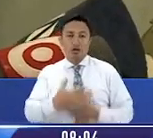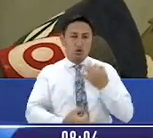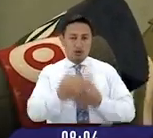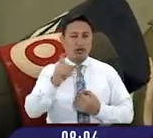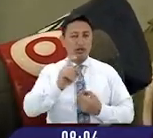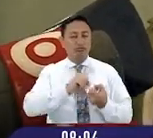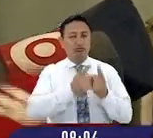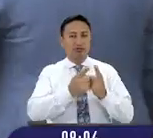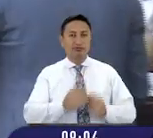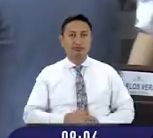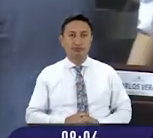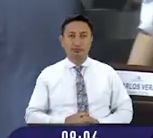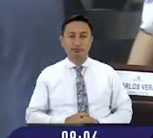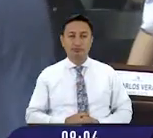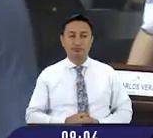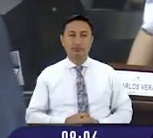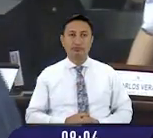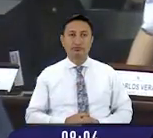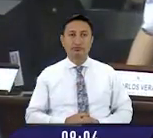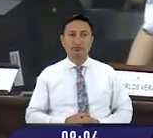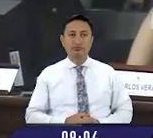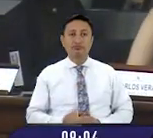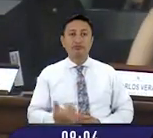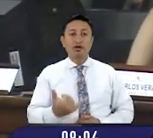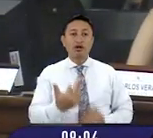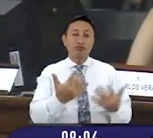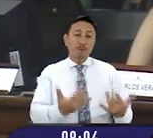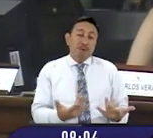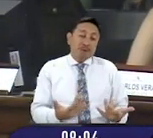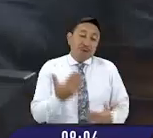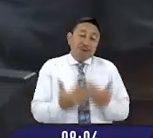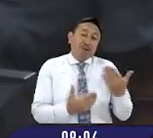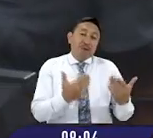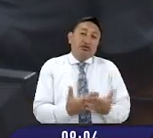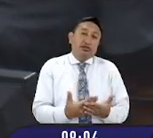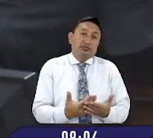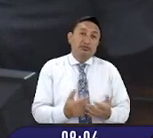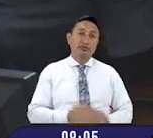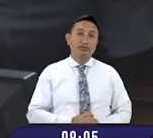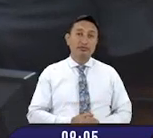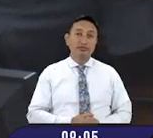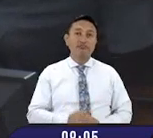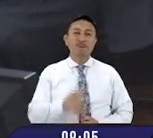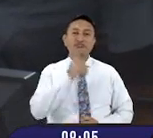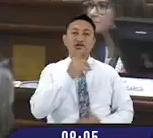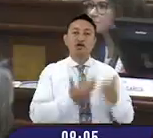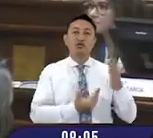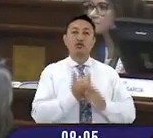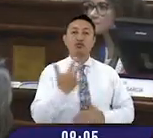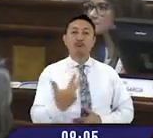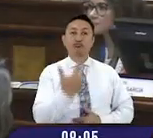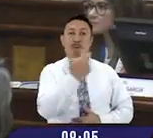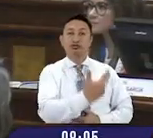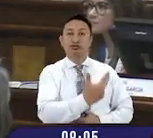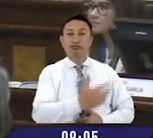eso. Solo el tiempo y las aguas confirmarán al final quién integrará la terna, informó Héctor Romero.